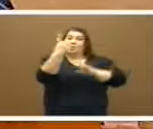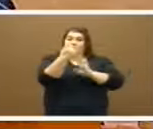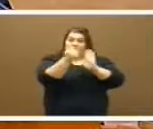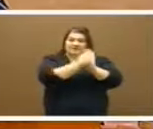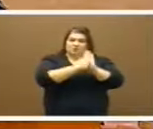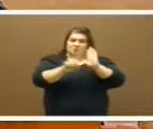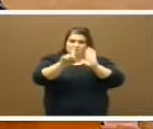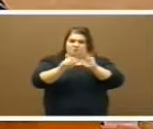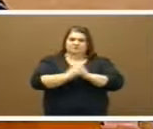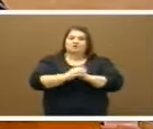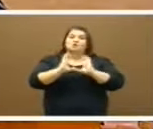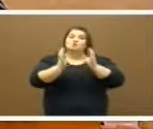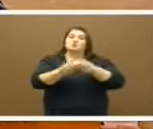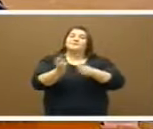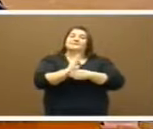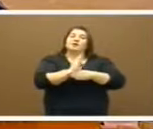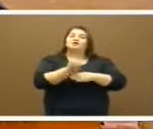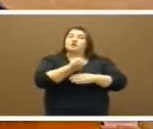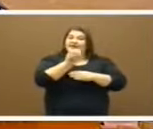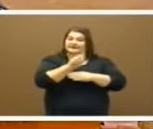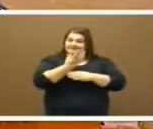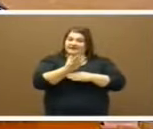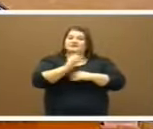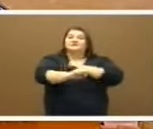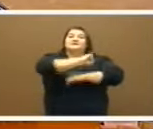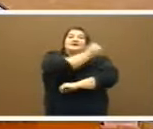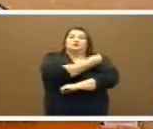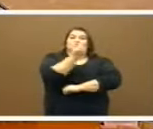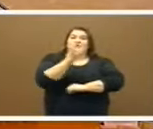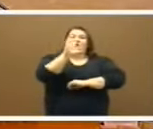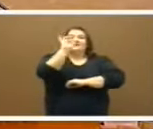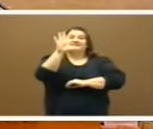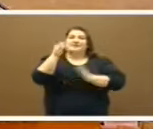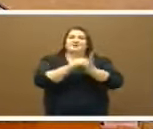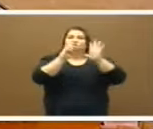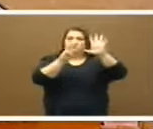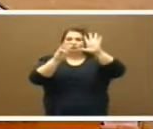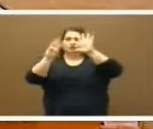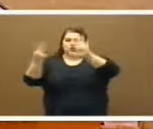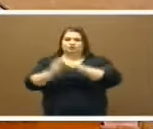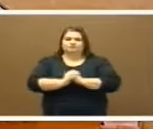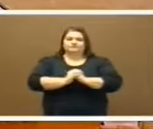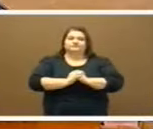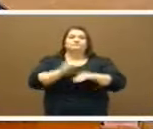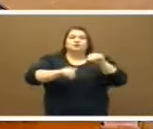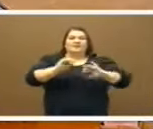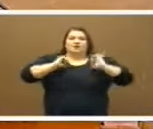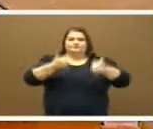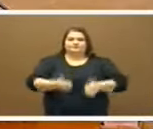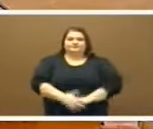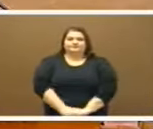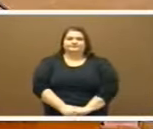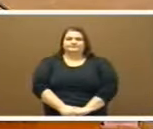artículo 1 del Grupo Parlamentario Socialista, cuyo registro de entrada fue el 15.888. Entramos en votación.